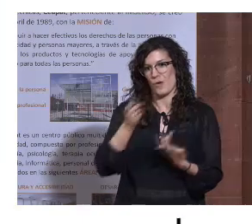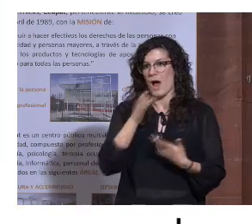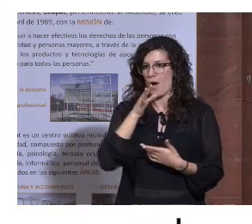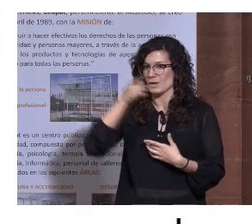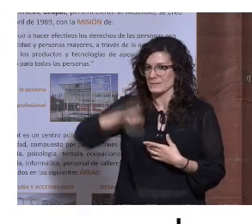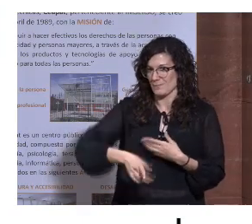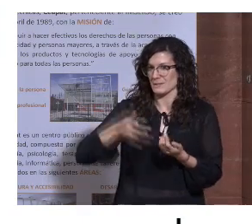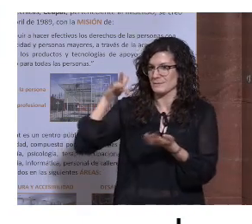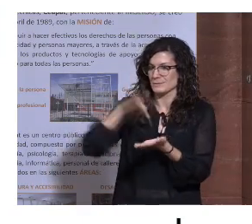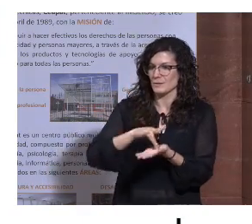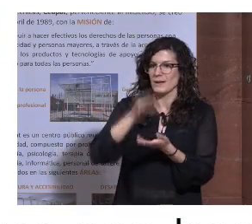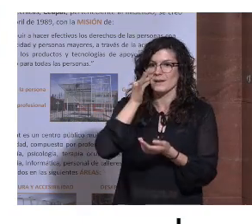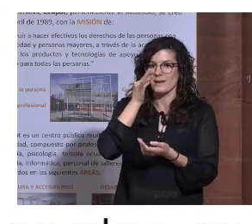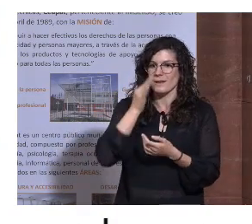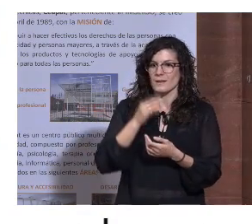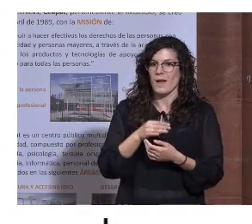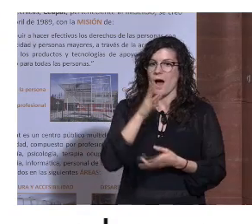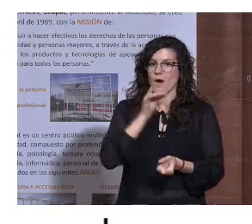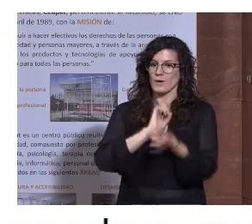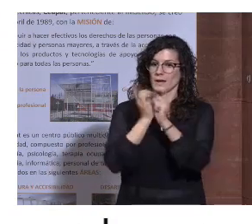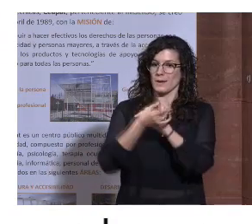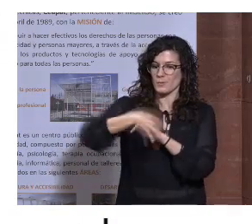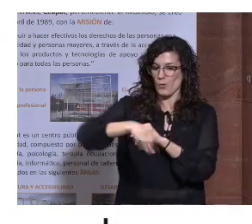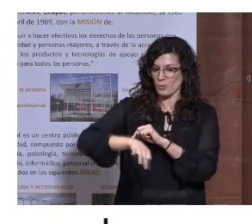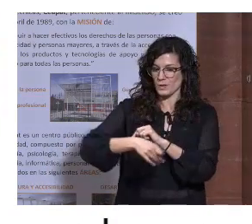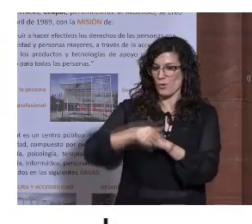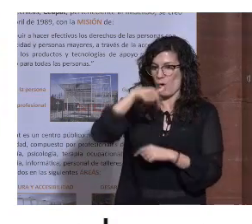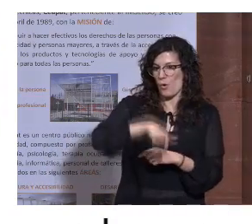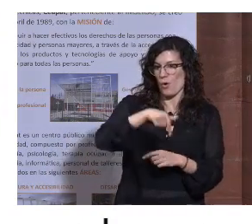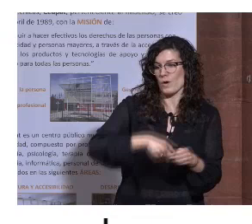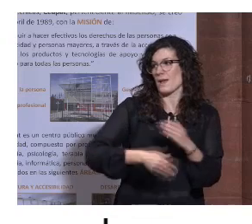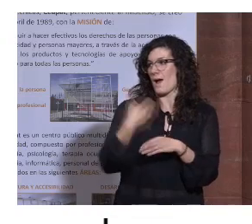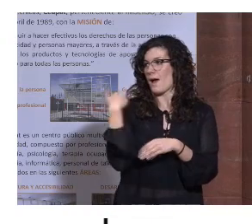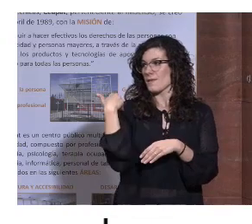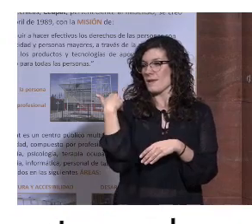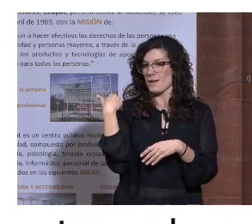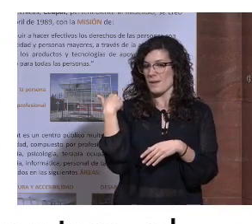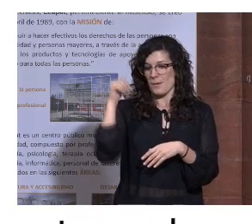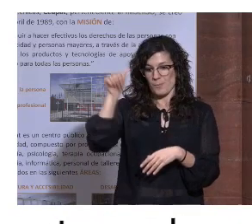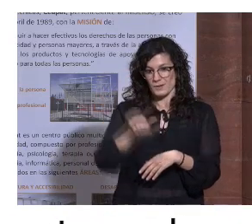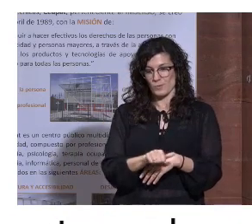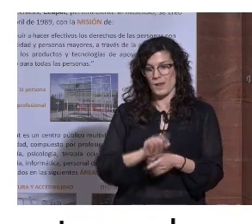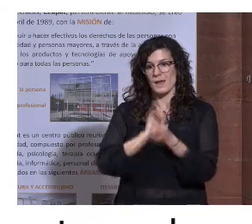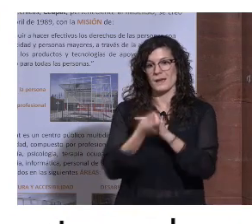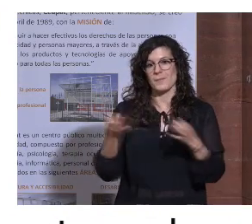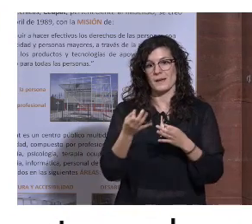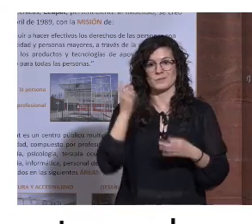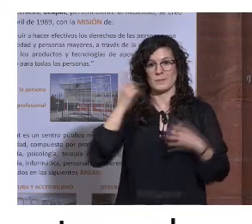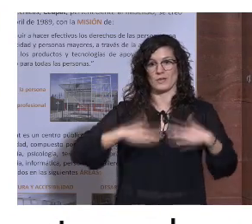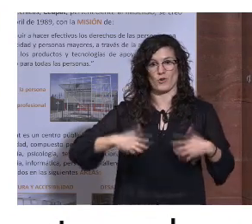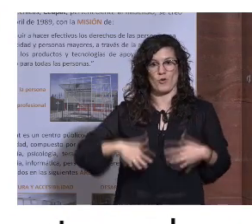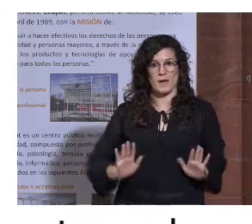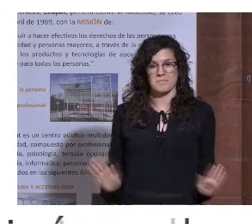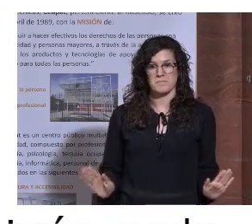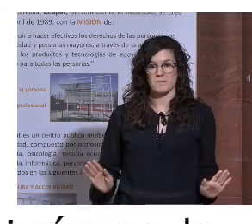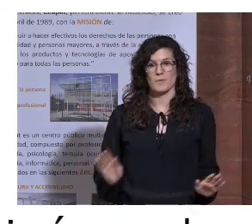hoy. El único cambio entre el hoy y el ayer de esta película quizás es la ropa que llevan las personas,